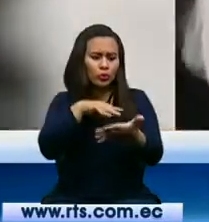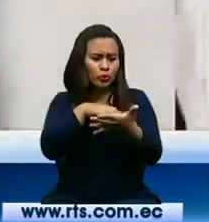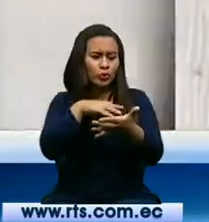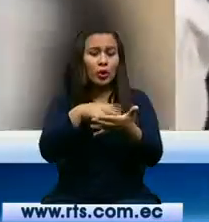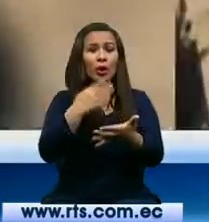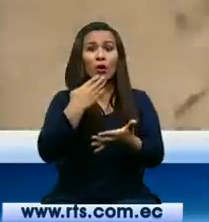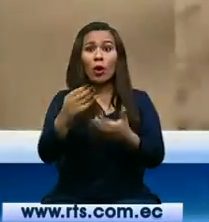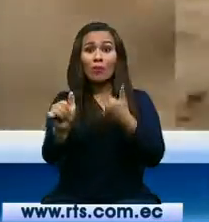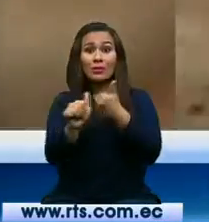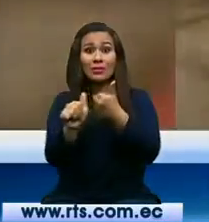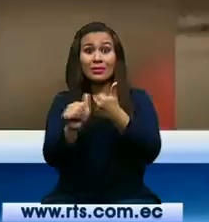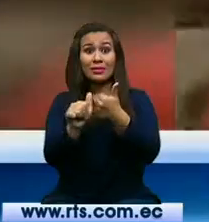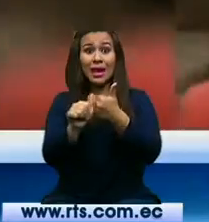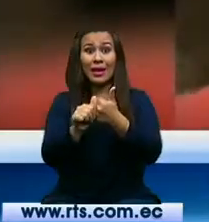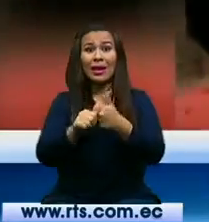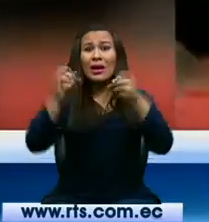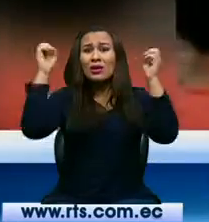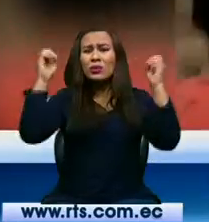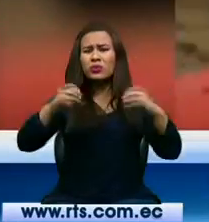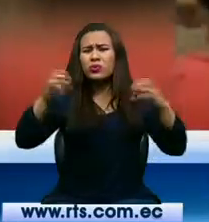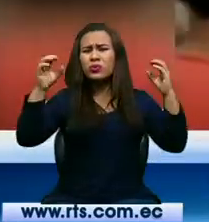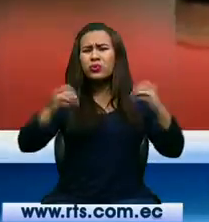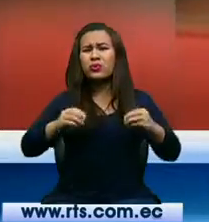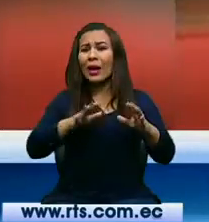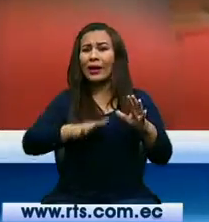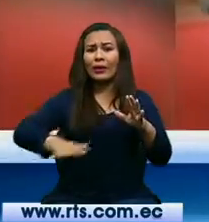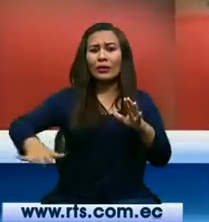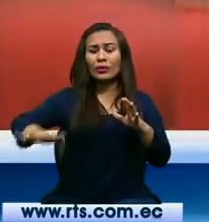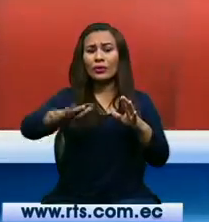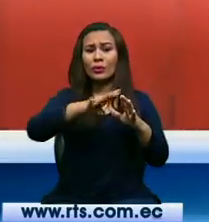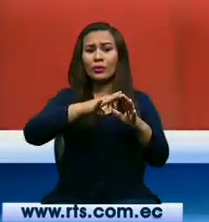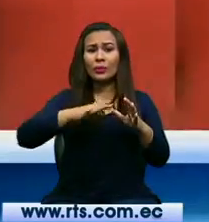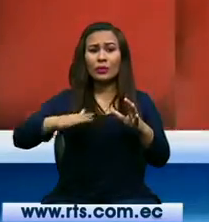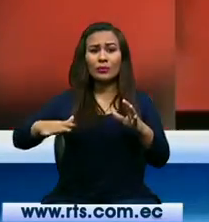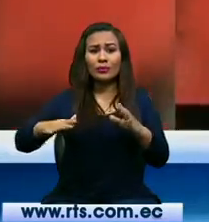señal de que se acerca un niño a escala planetaria.